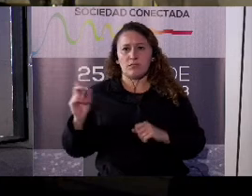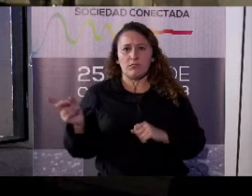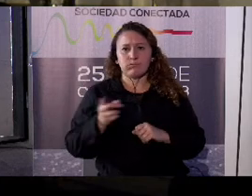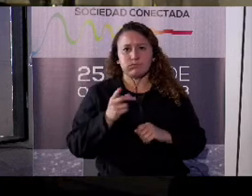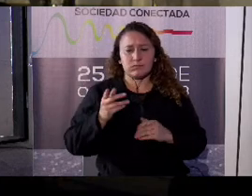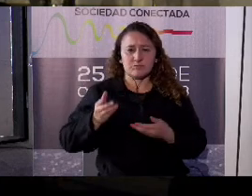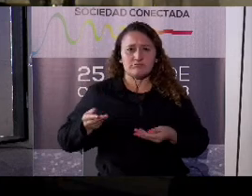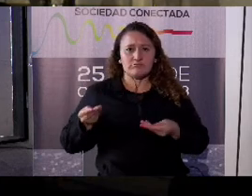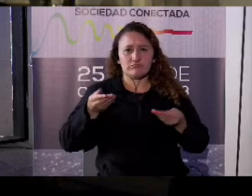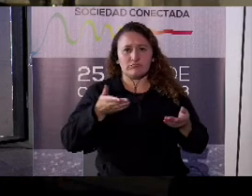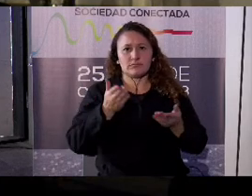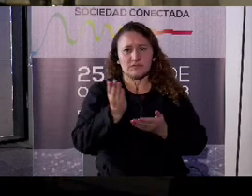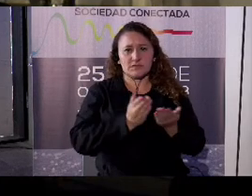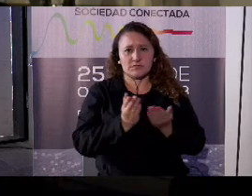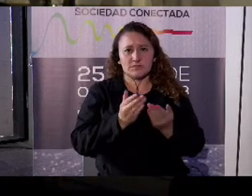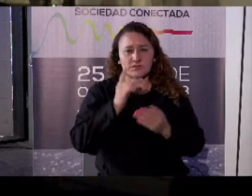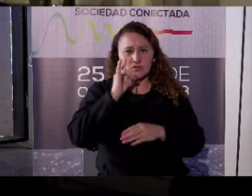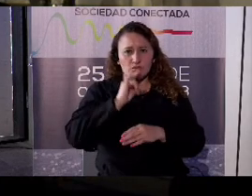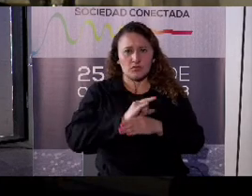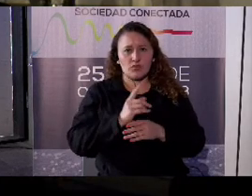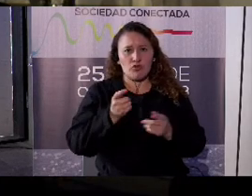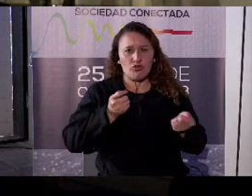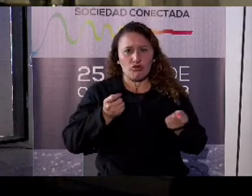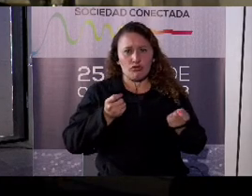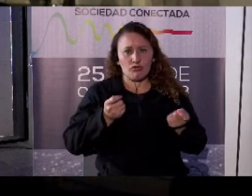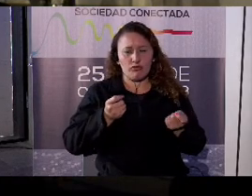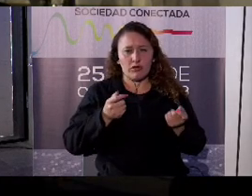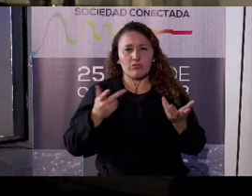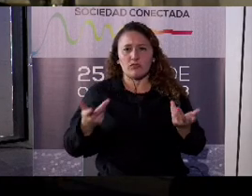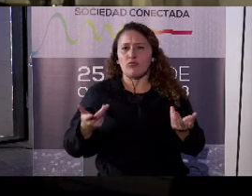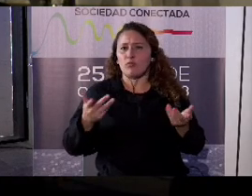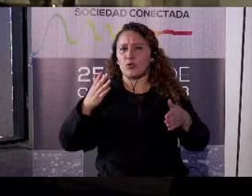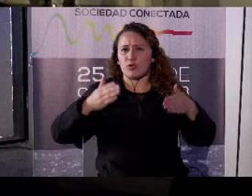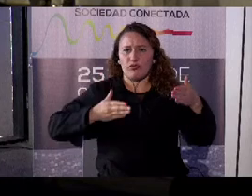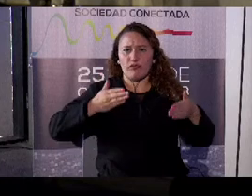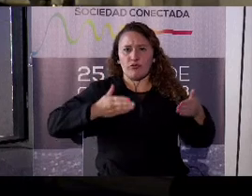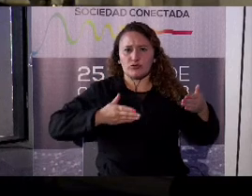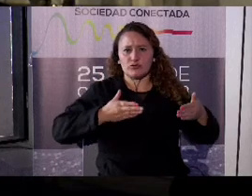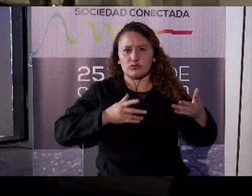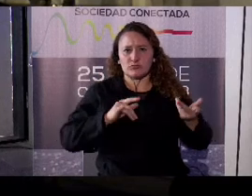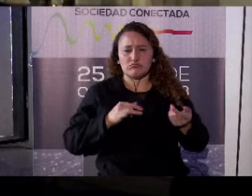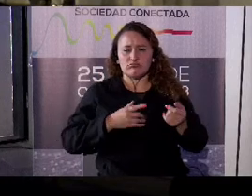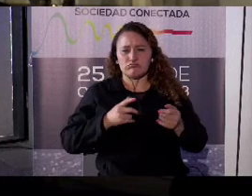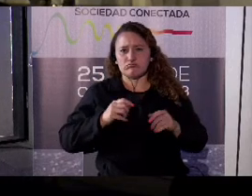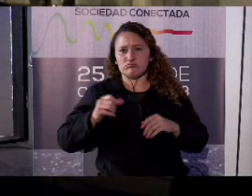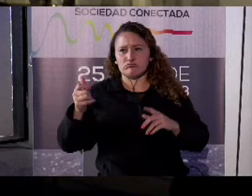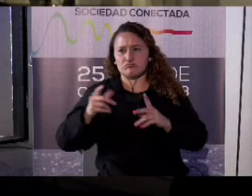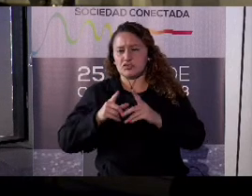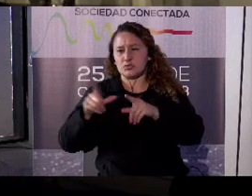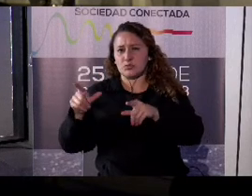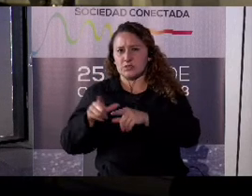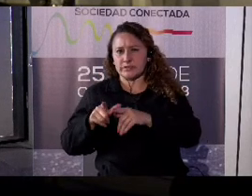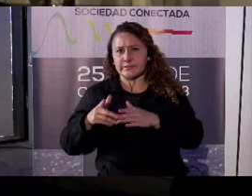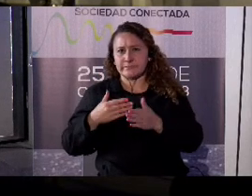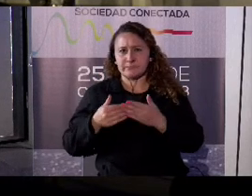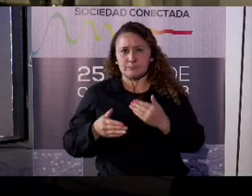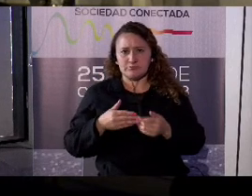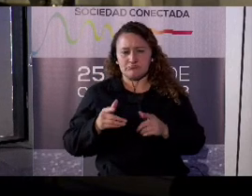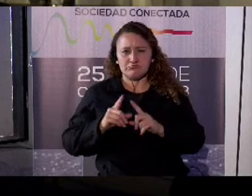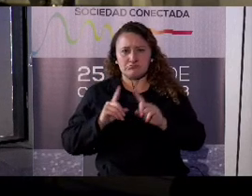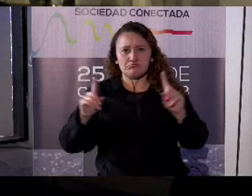servicios para poder controlar y monitorear los robots de manera remota eh una gran ventaja de la redes 5g es que hablamos